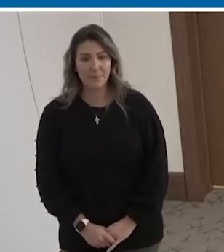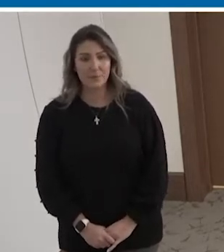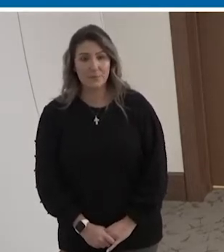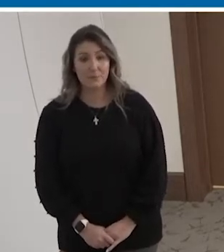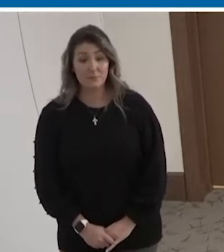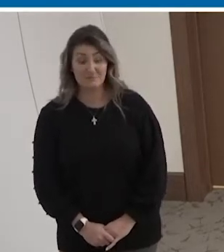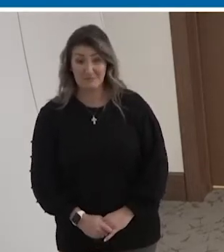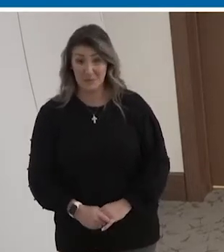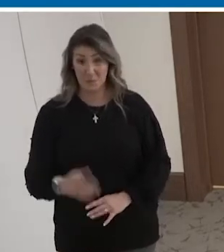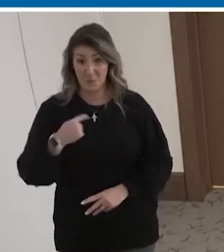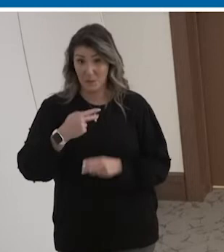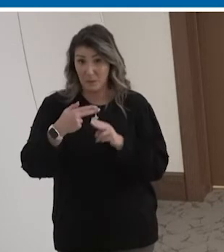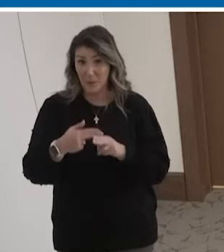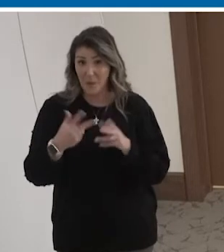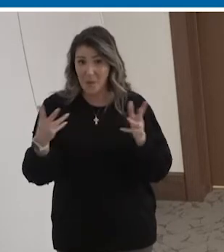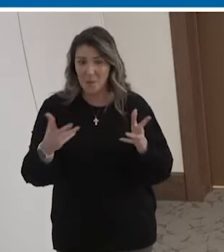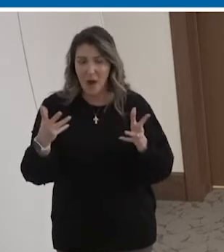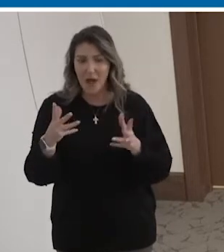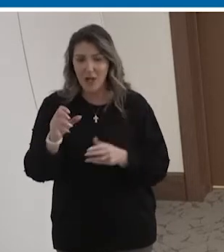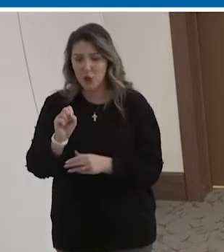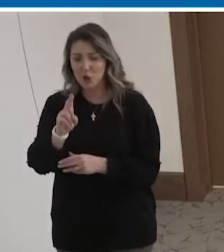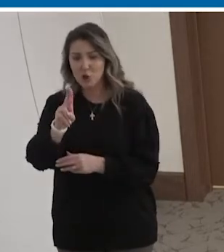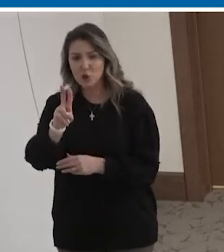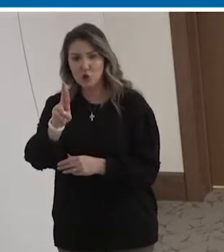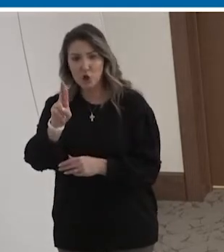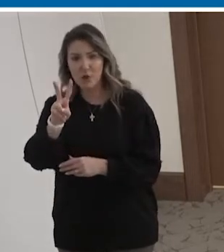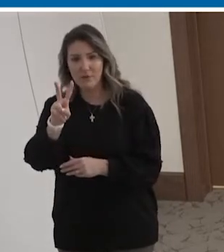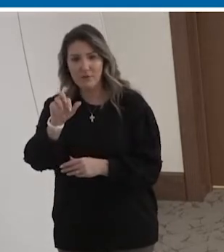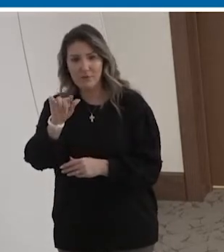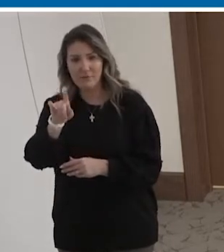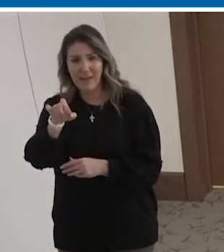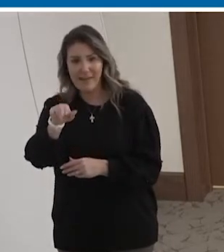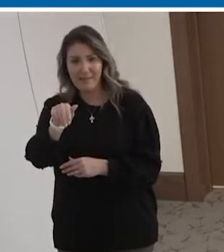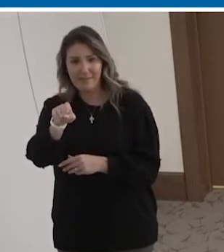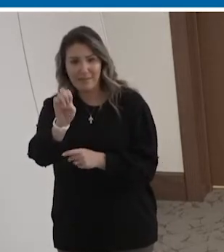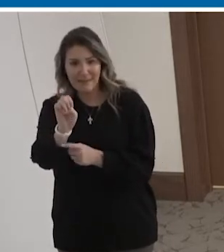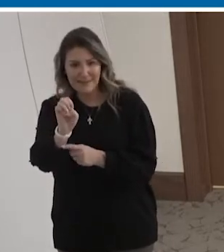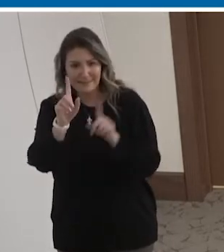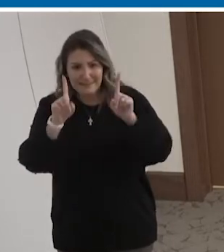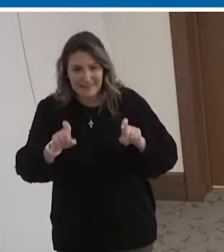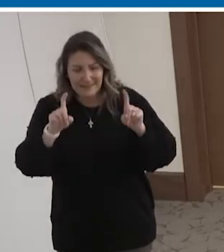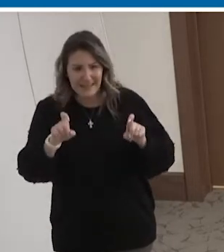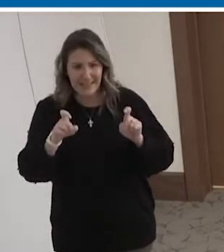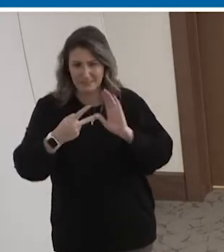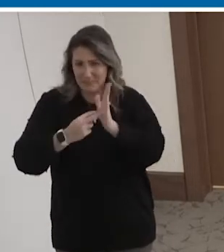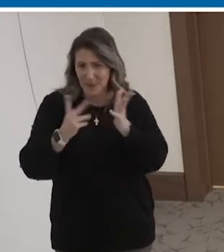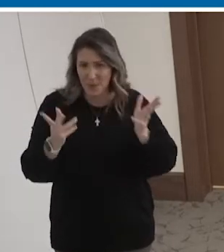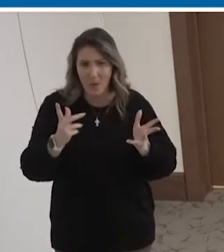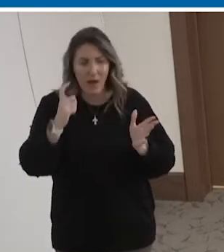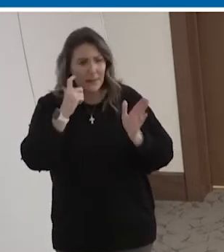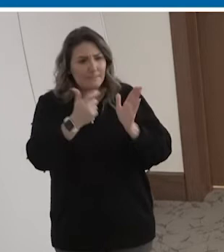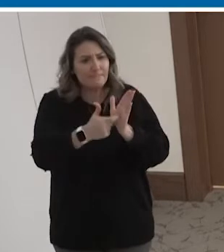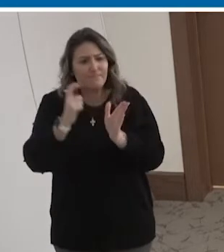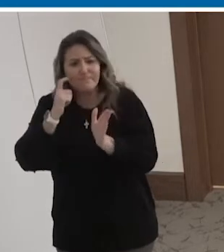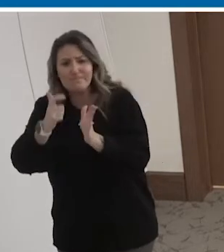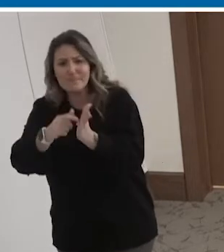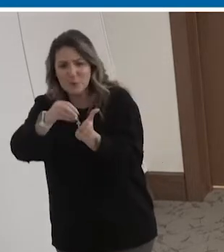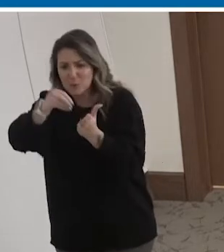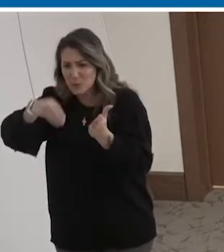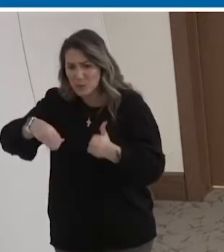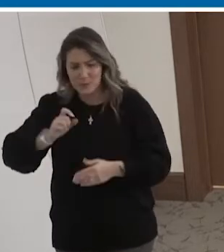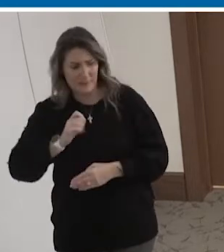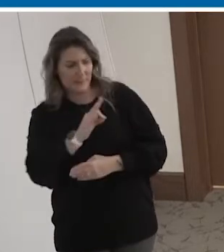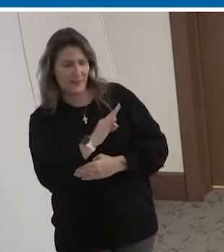We call this surveillance testing, and it helps identify students and staff who have COVID but don't have